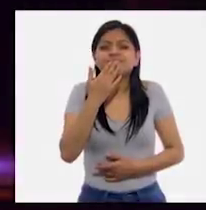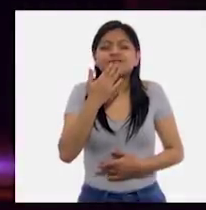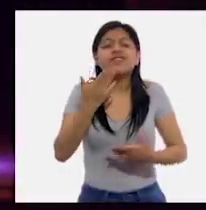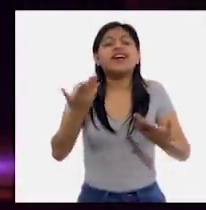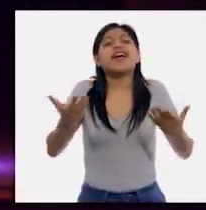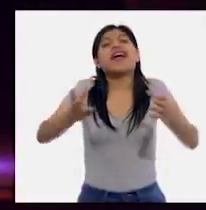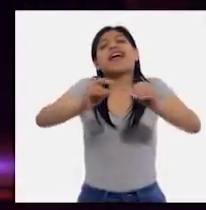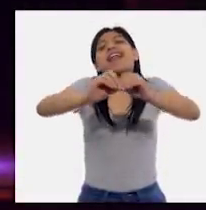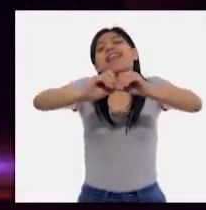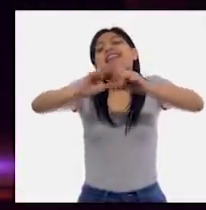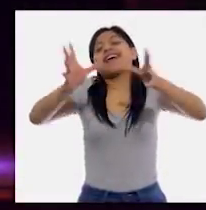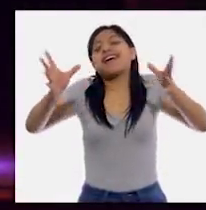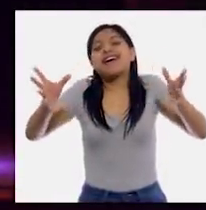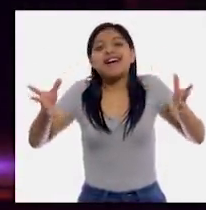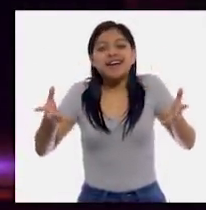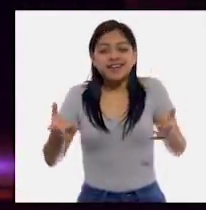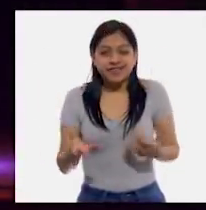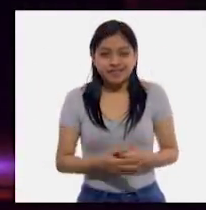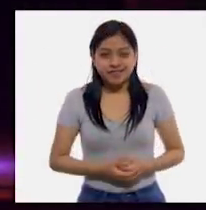¡Claro!